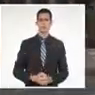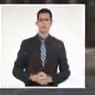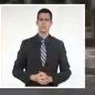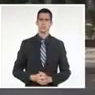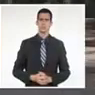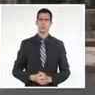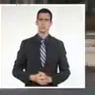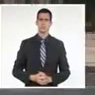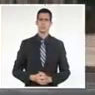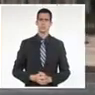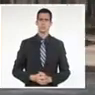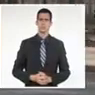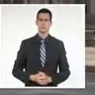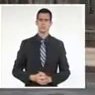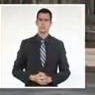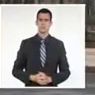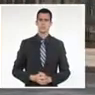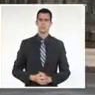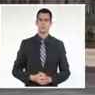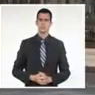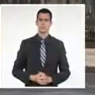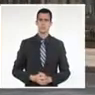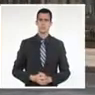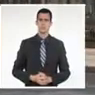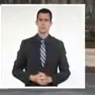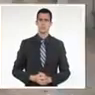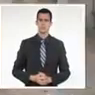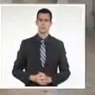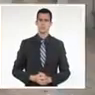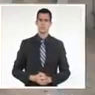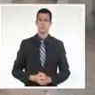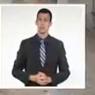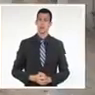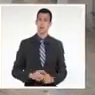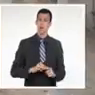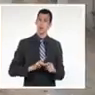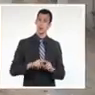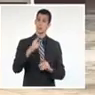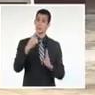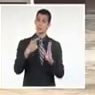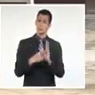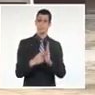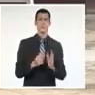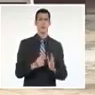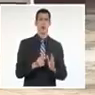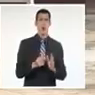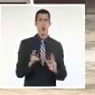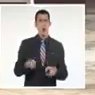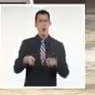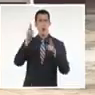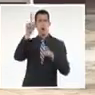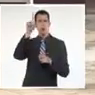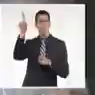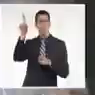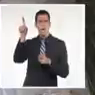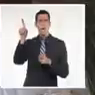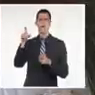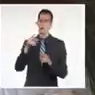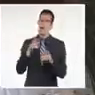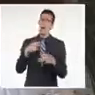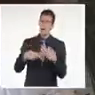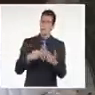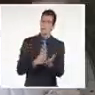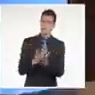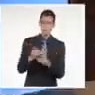se desarrolla una labor también encomiable en el alistamiento de las instalaciones de este sector para la nueva